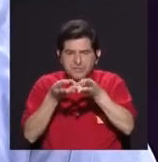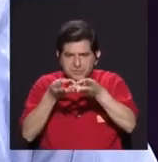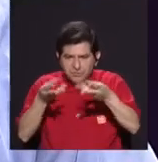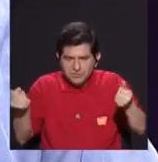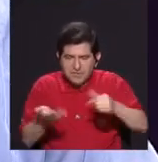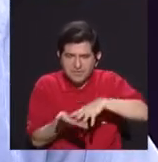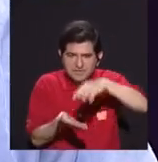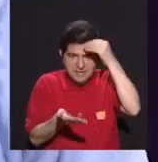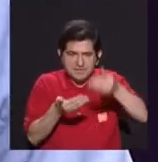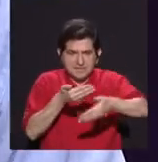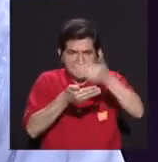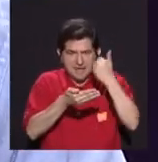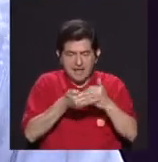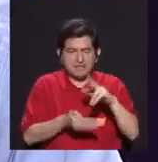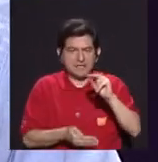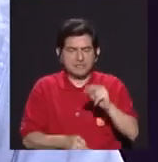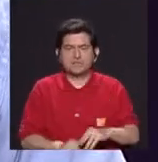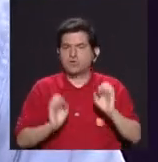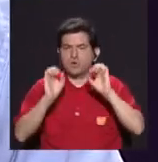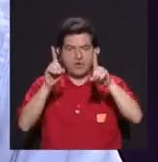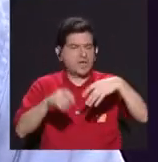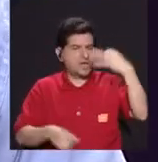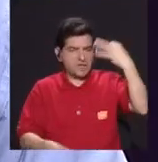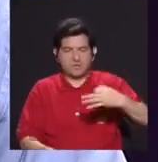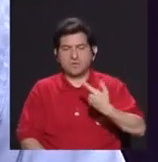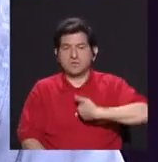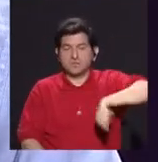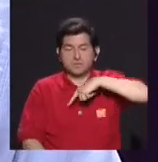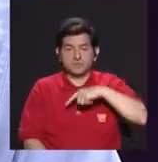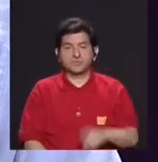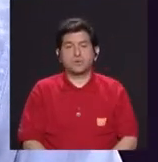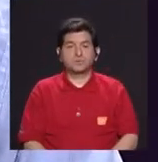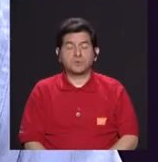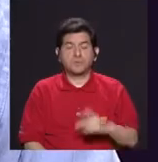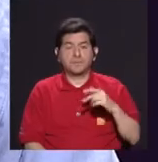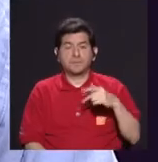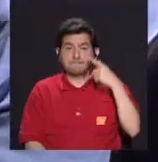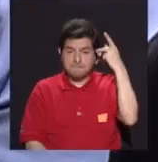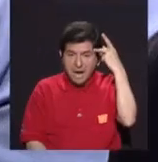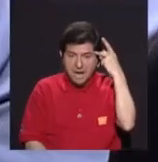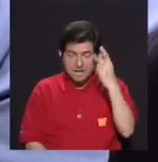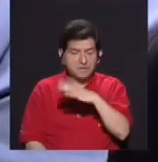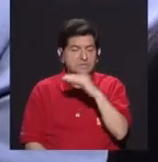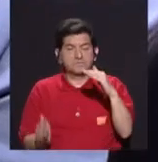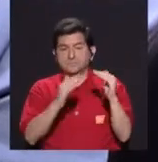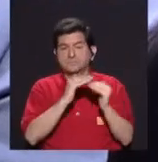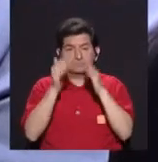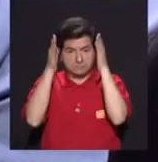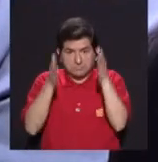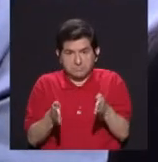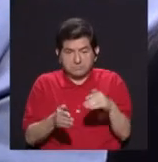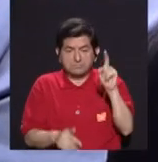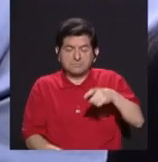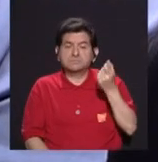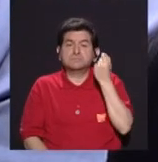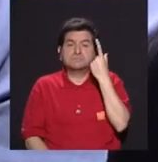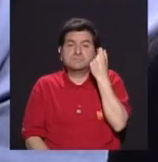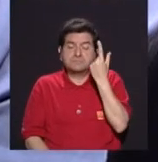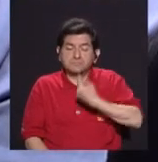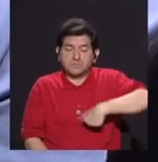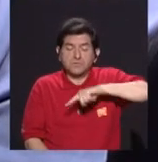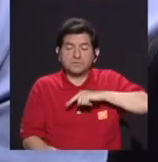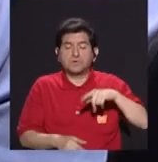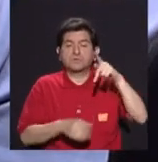tiene que ser desde una educación formal creo que nosotros como padres de familia como ciudadanos tenemos que entender que somos